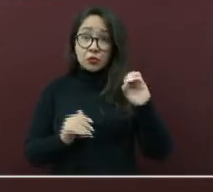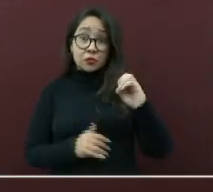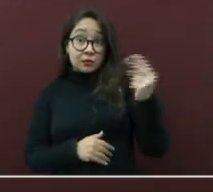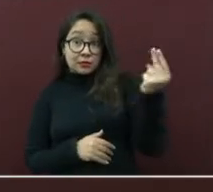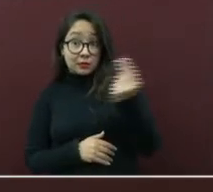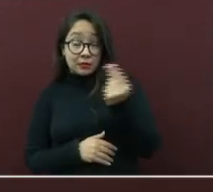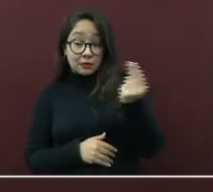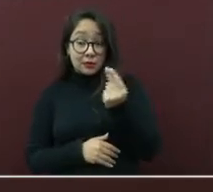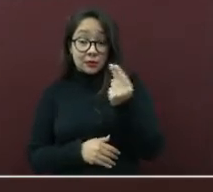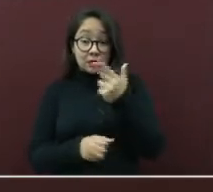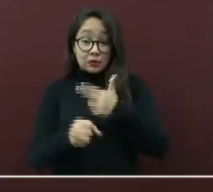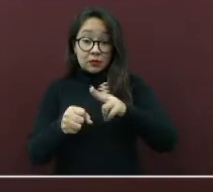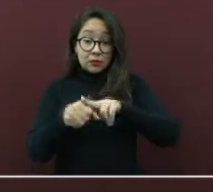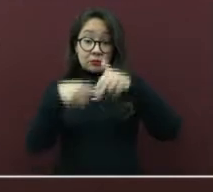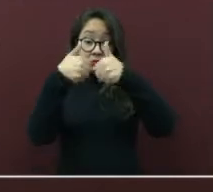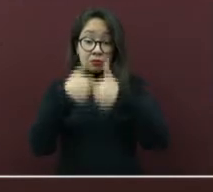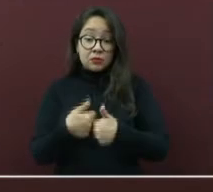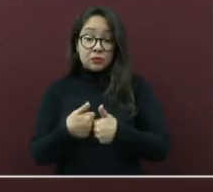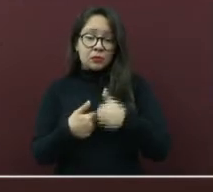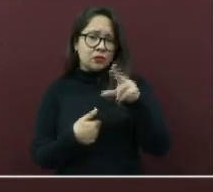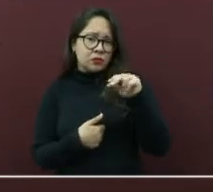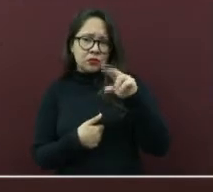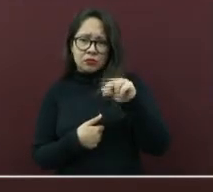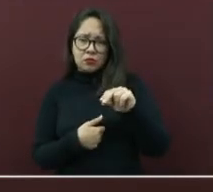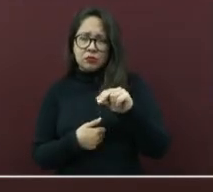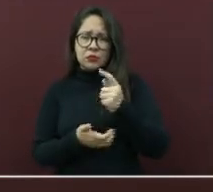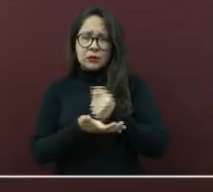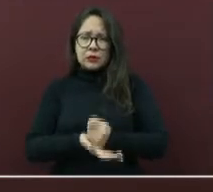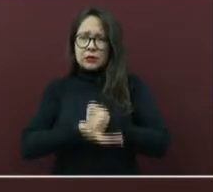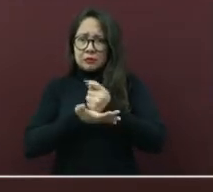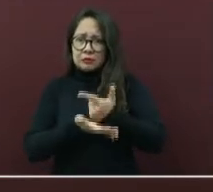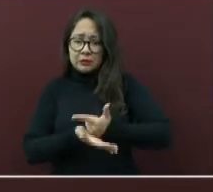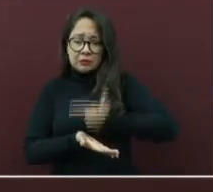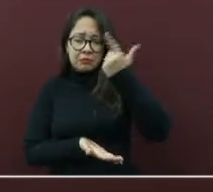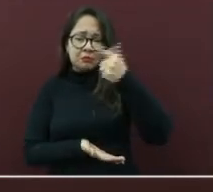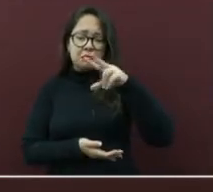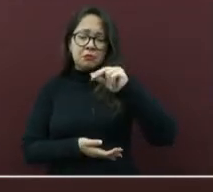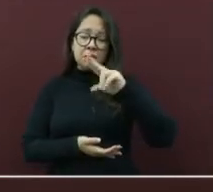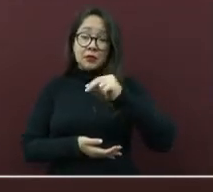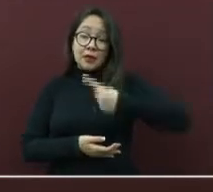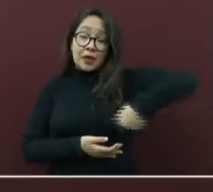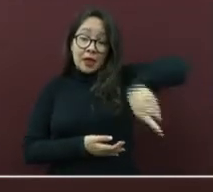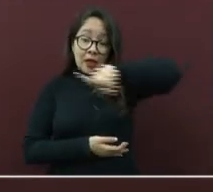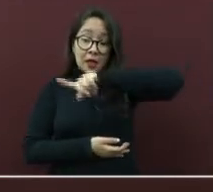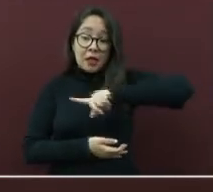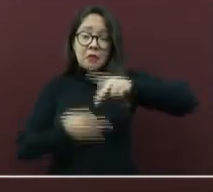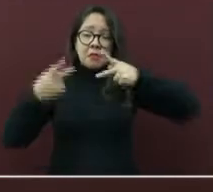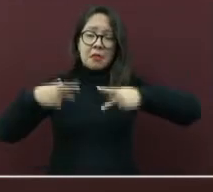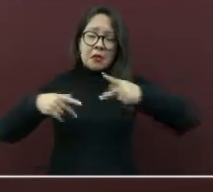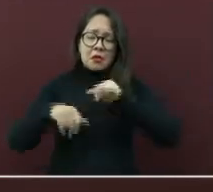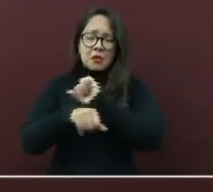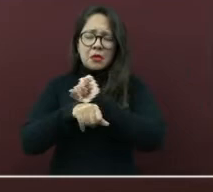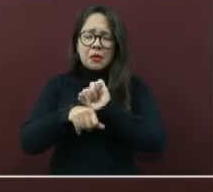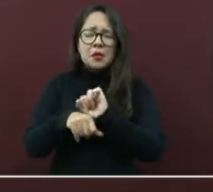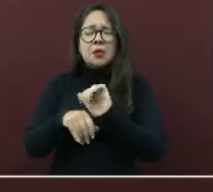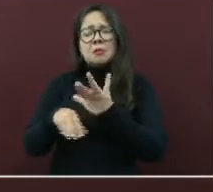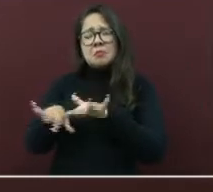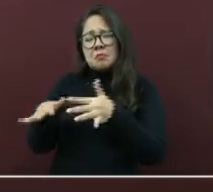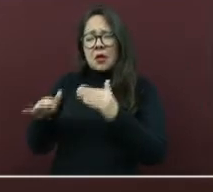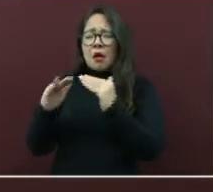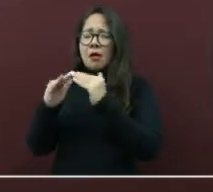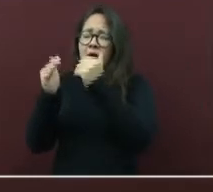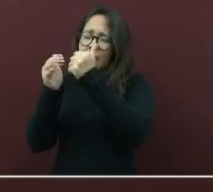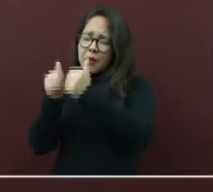pide la hospitalización menos la terapia intensiva esas personas tuvieron un tratamiento leve en sus